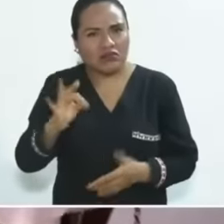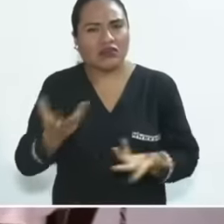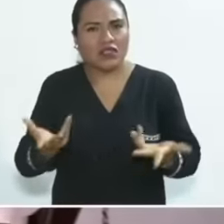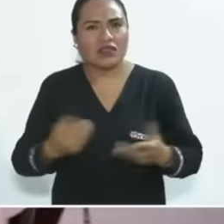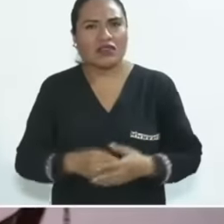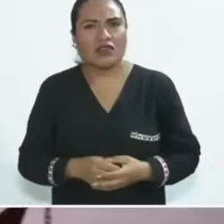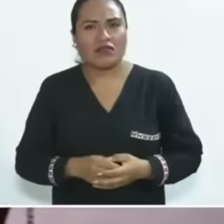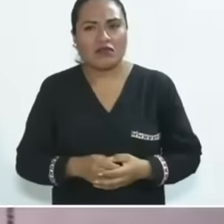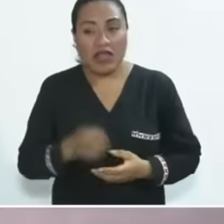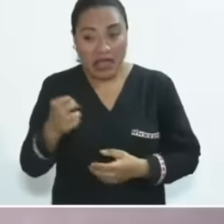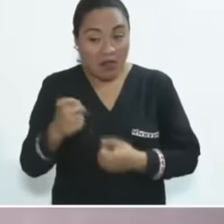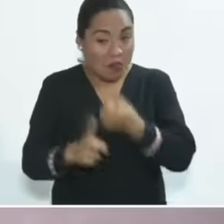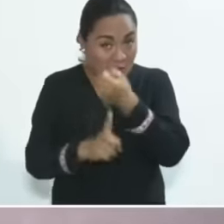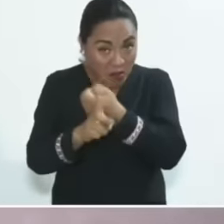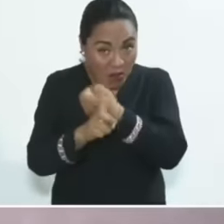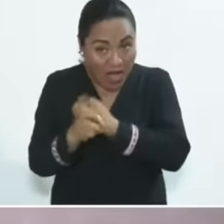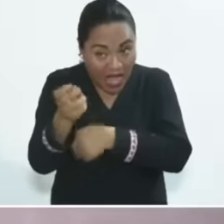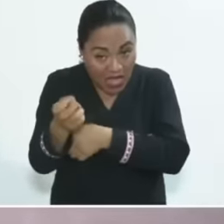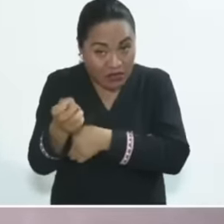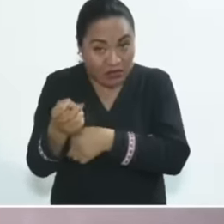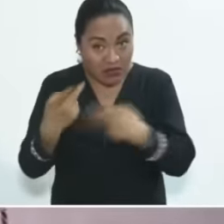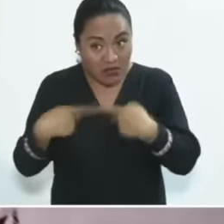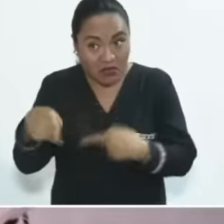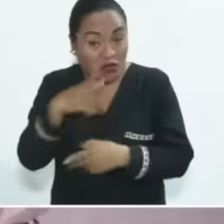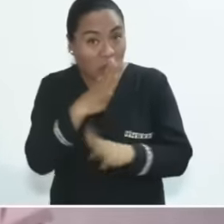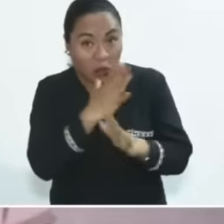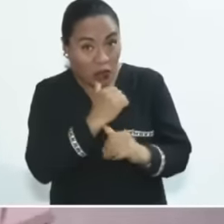era ese el problema, porque